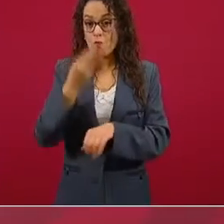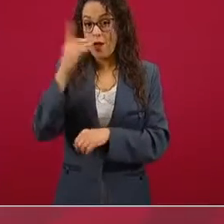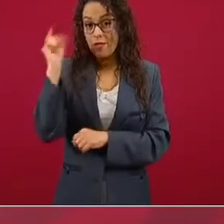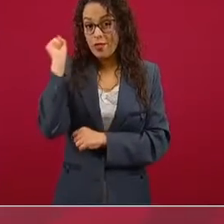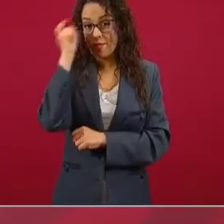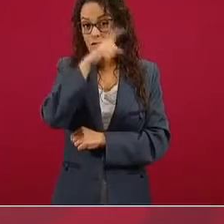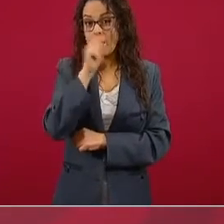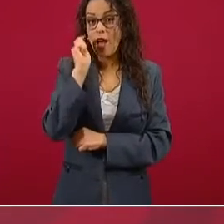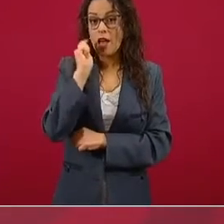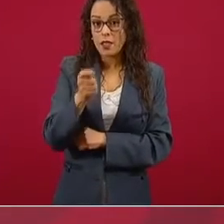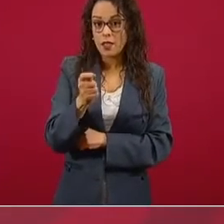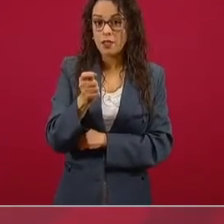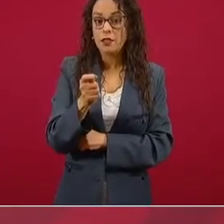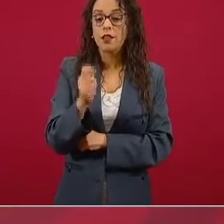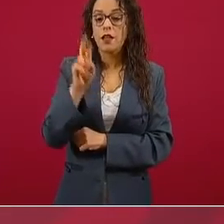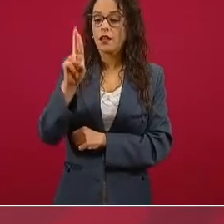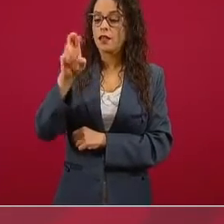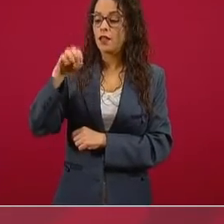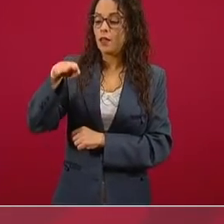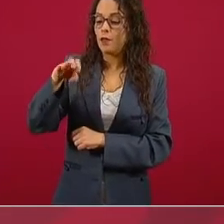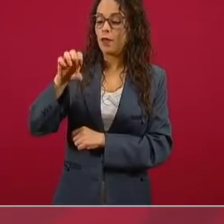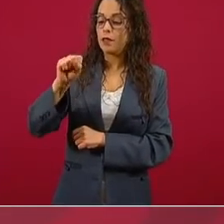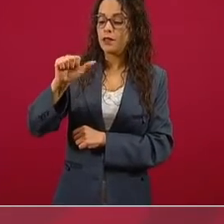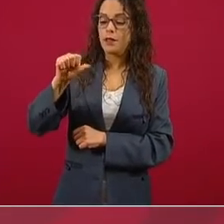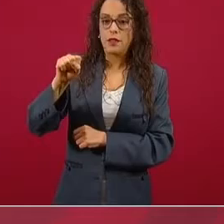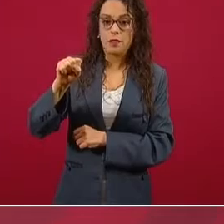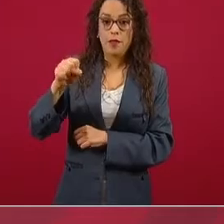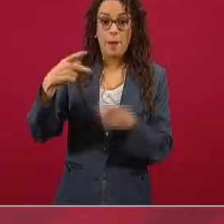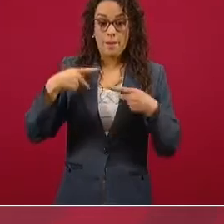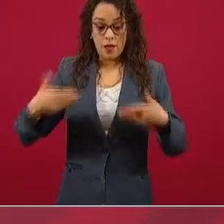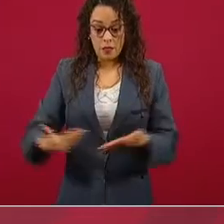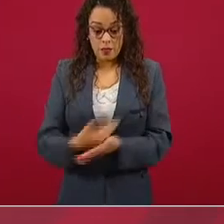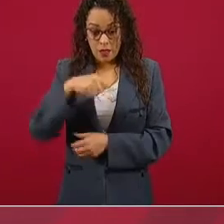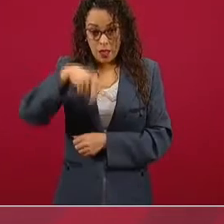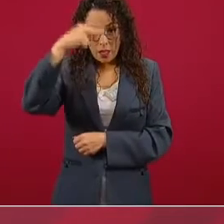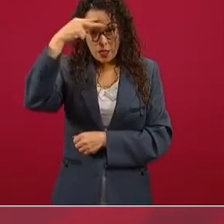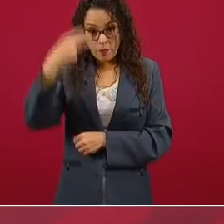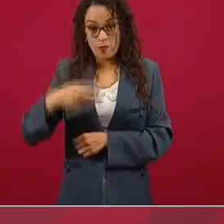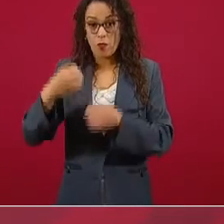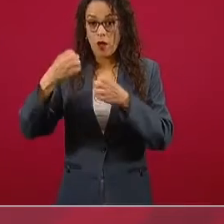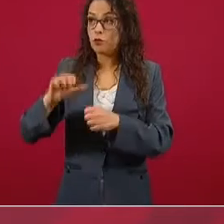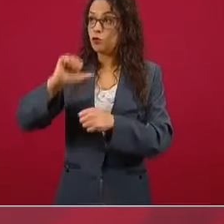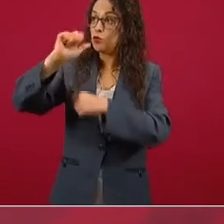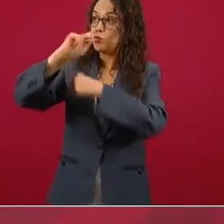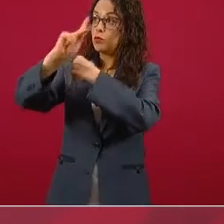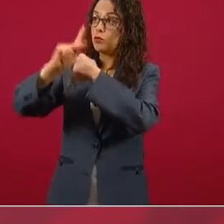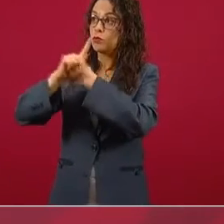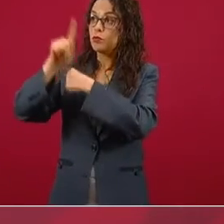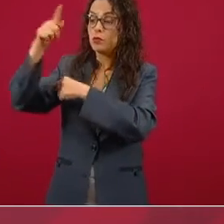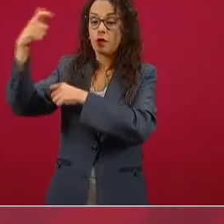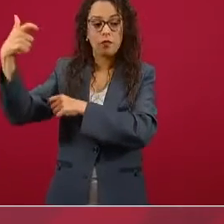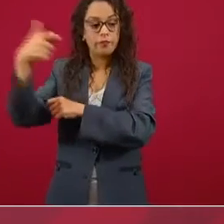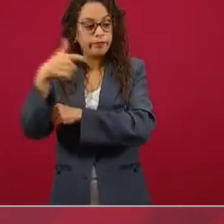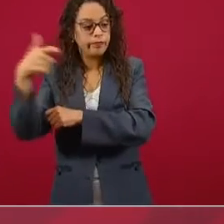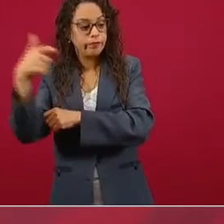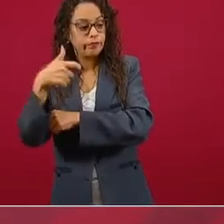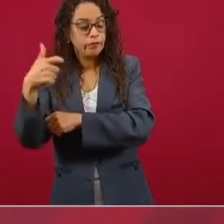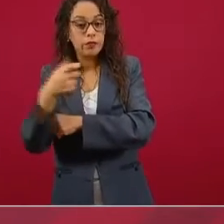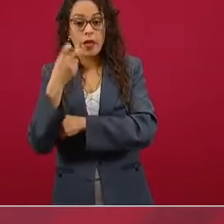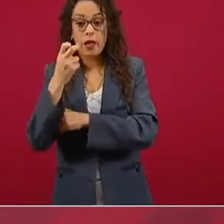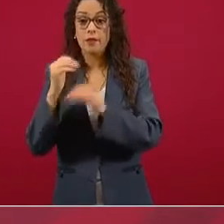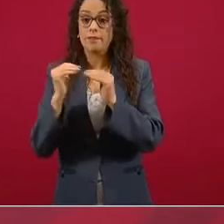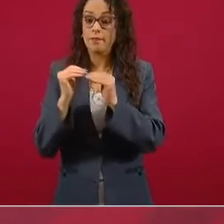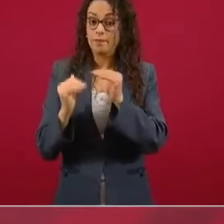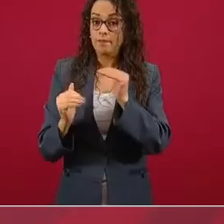que envían nuestros paisanos a sus familiares. Hay un incremento en las